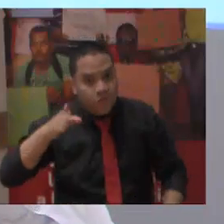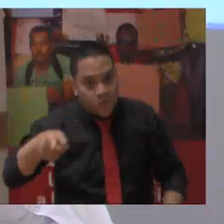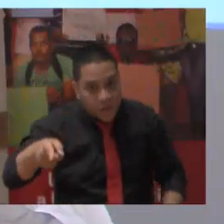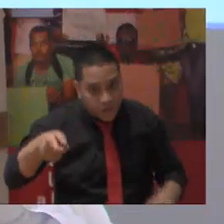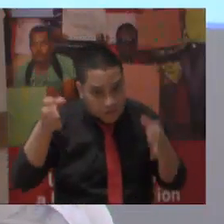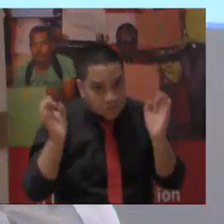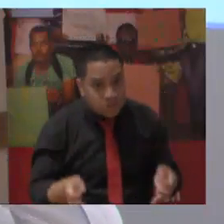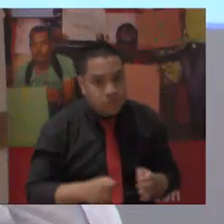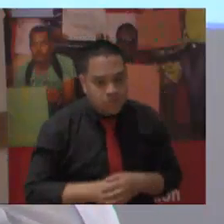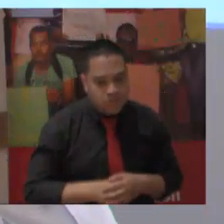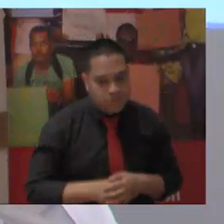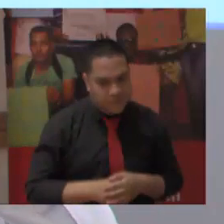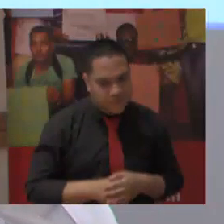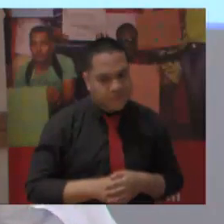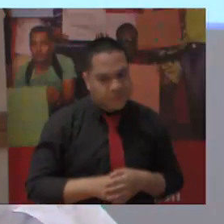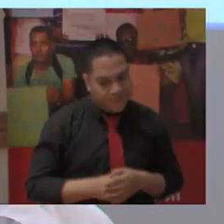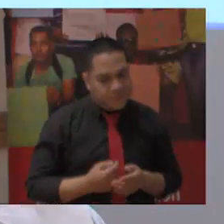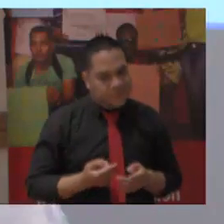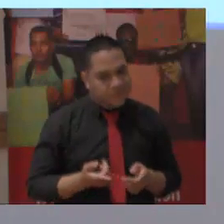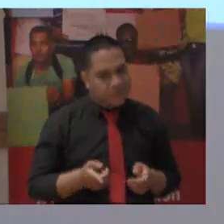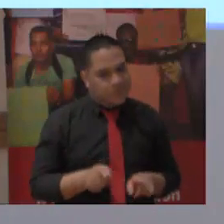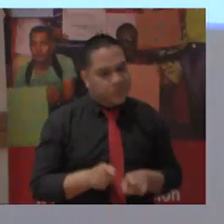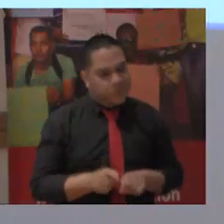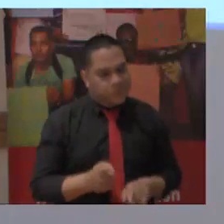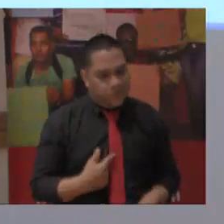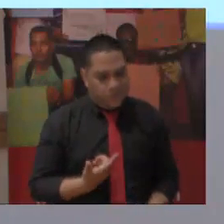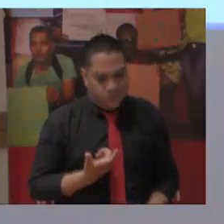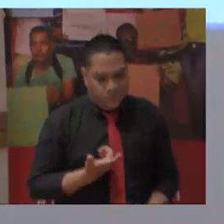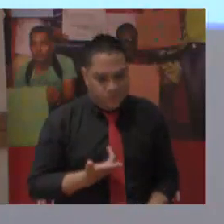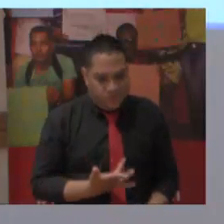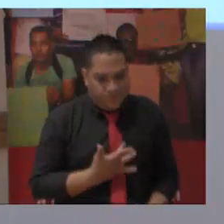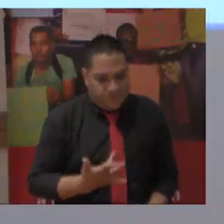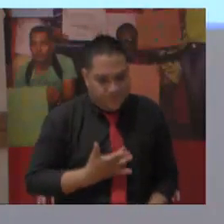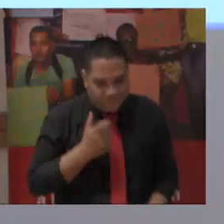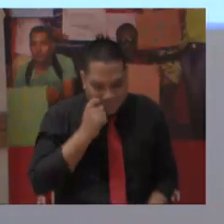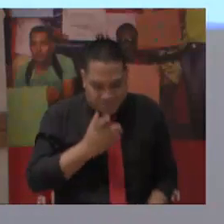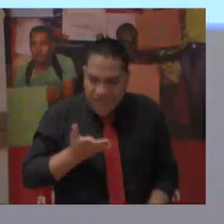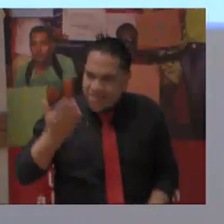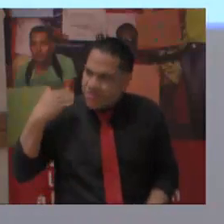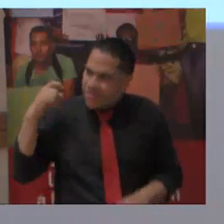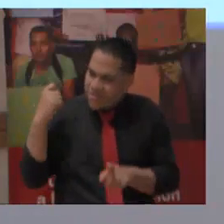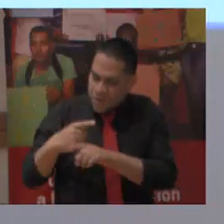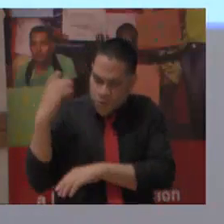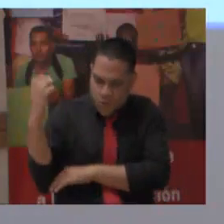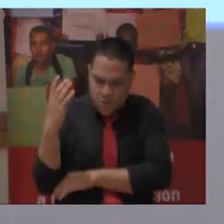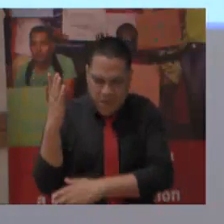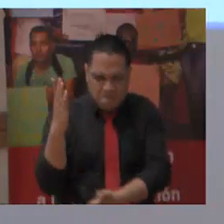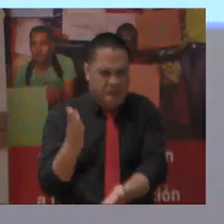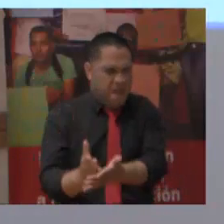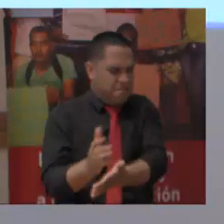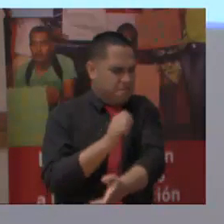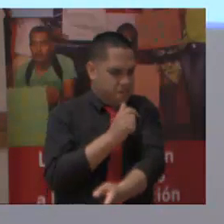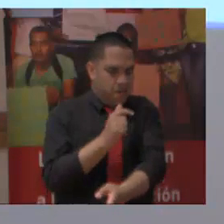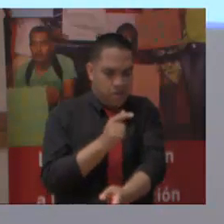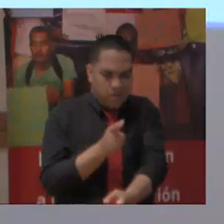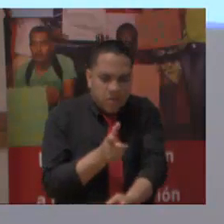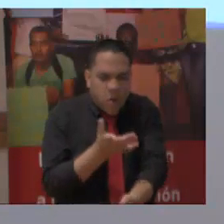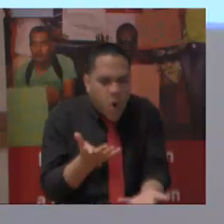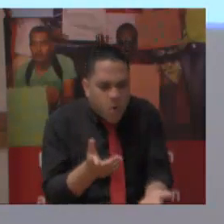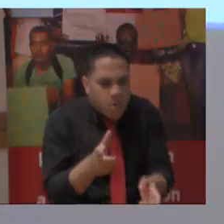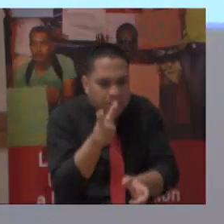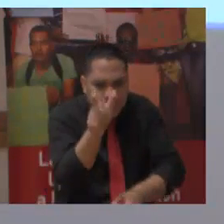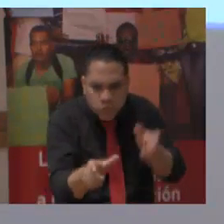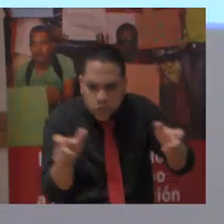mí fue el primer paso en humanizar la tragedia colombiana. Porque es lo que decía el